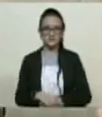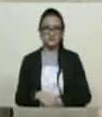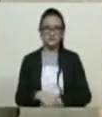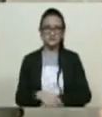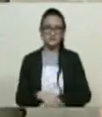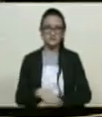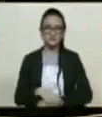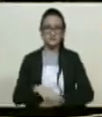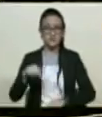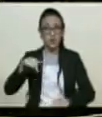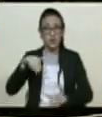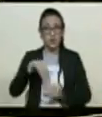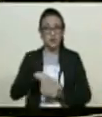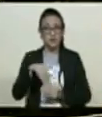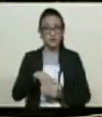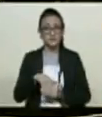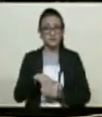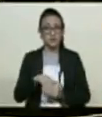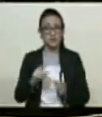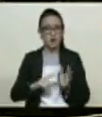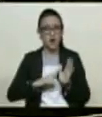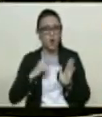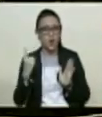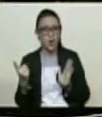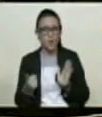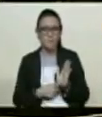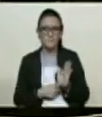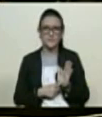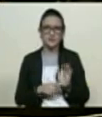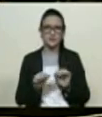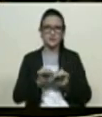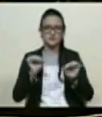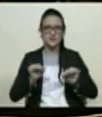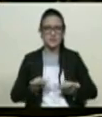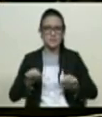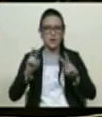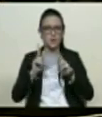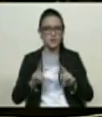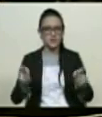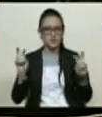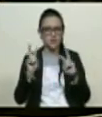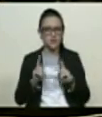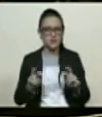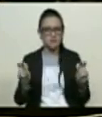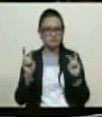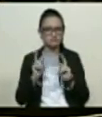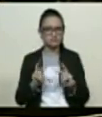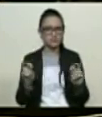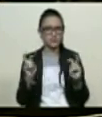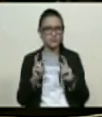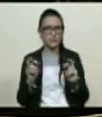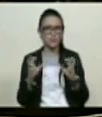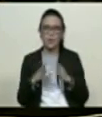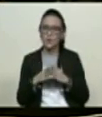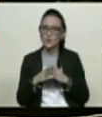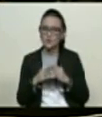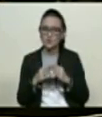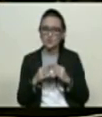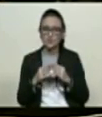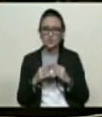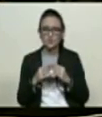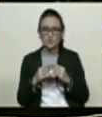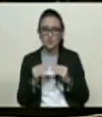estas elecciones, es muy completo el sistema de auditorías, porque se audita absolutamente todas las partes,